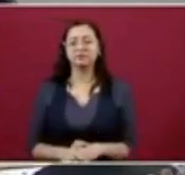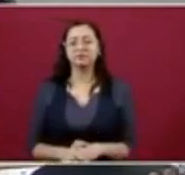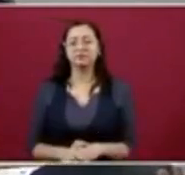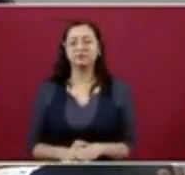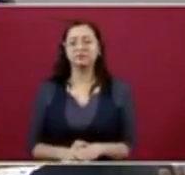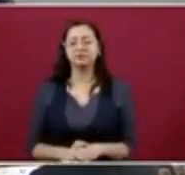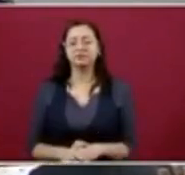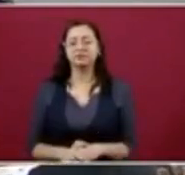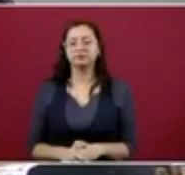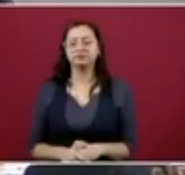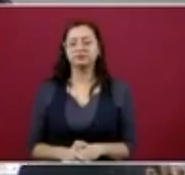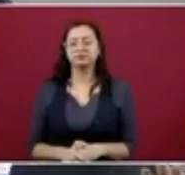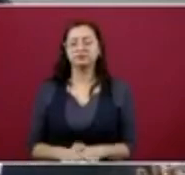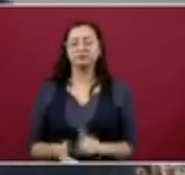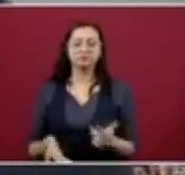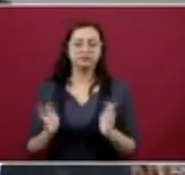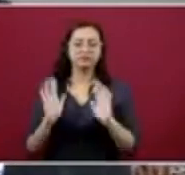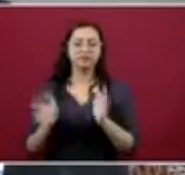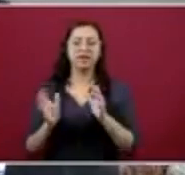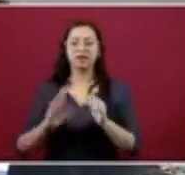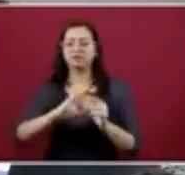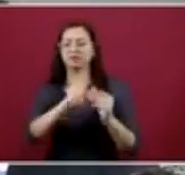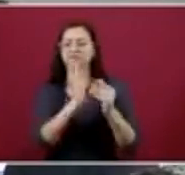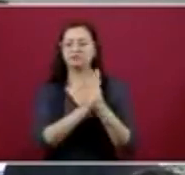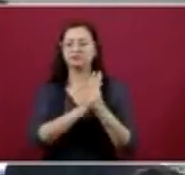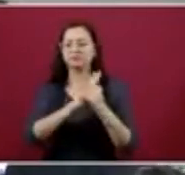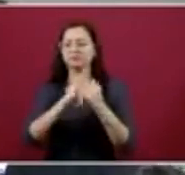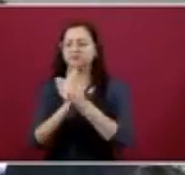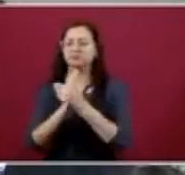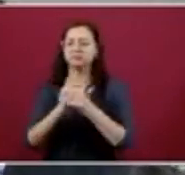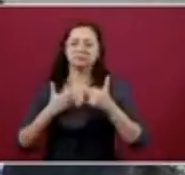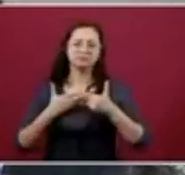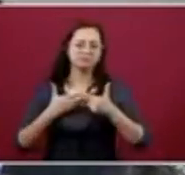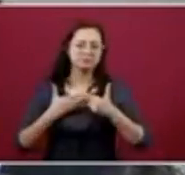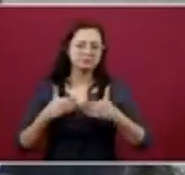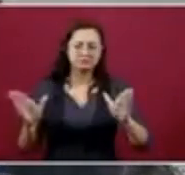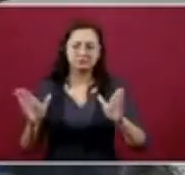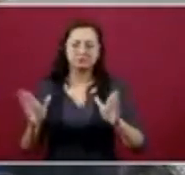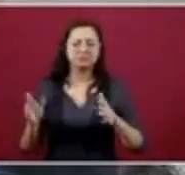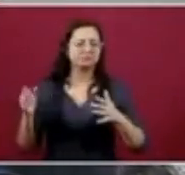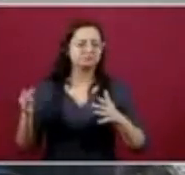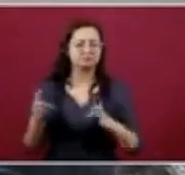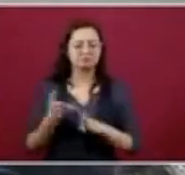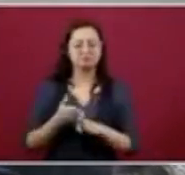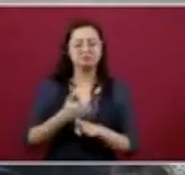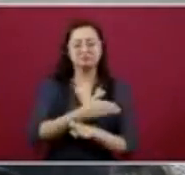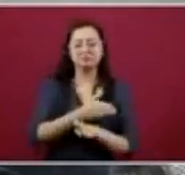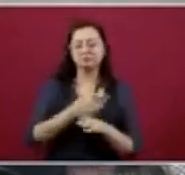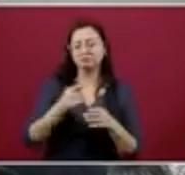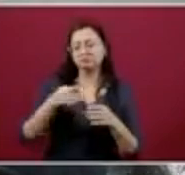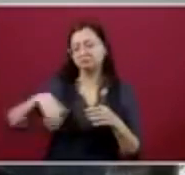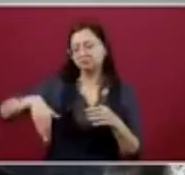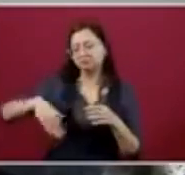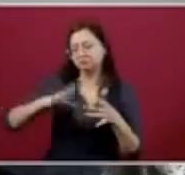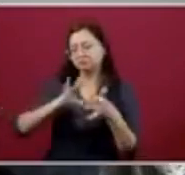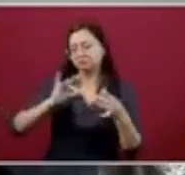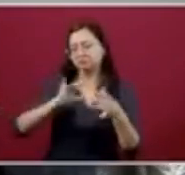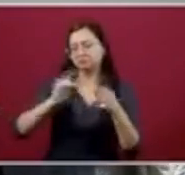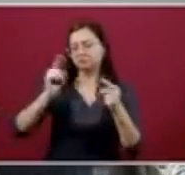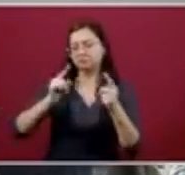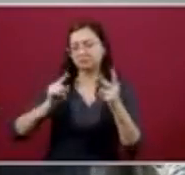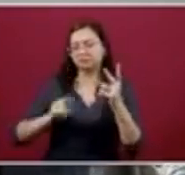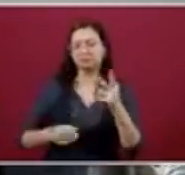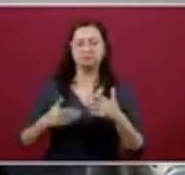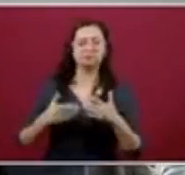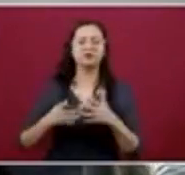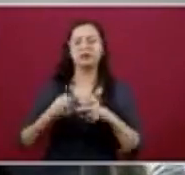se abren los archivos con las consideraciones que se acaban de dar a conocer ahora.